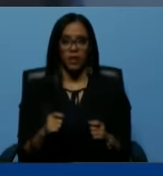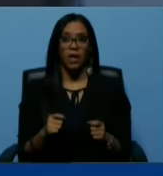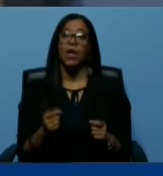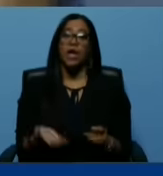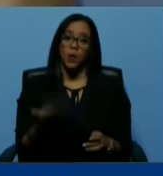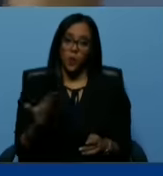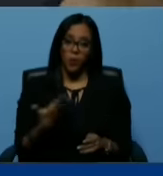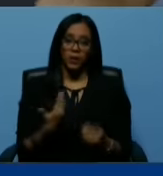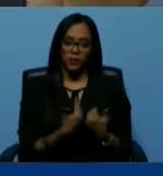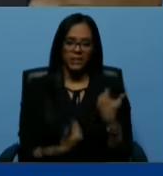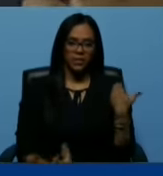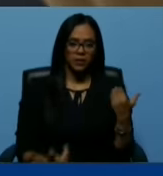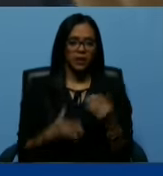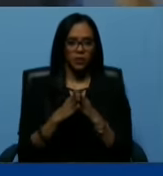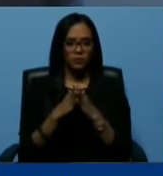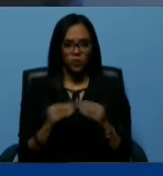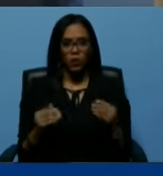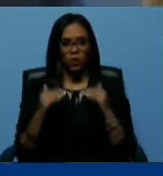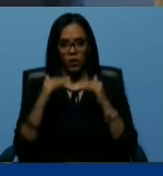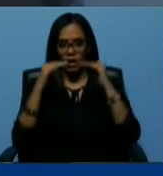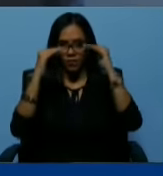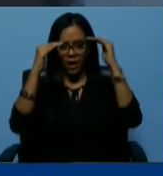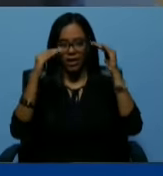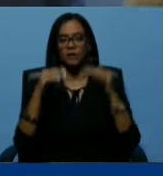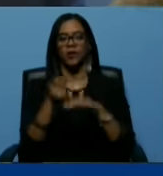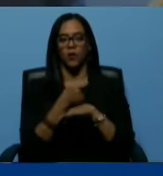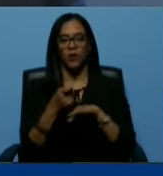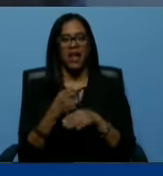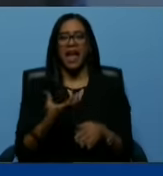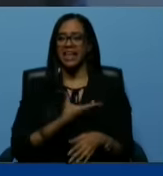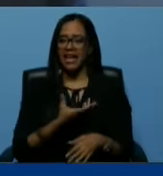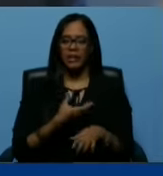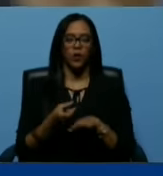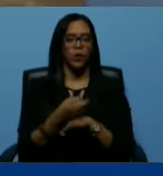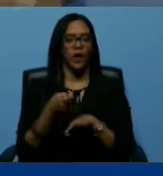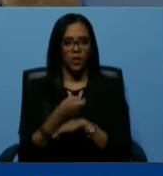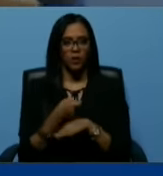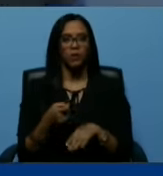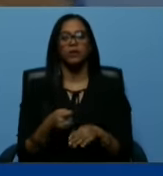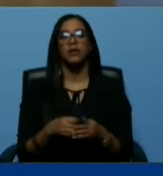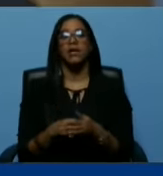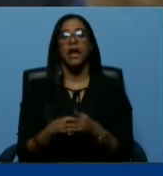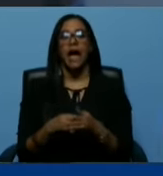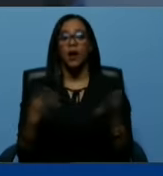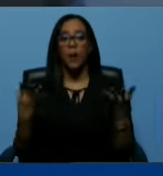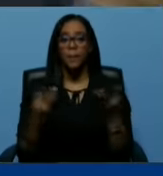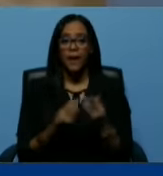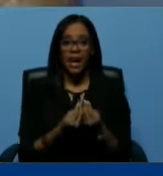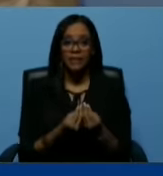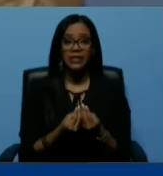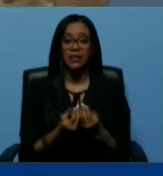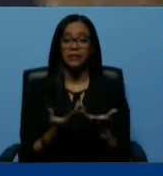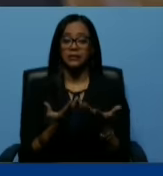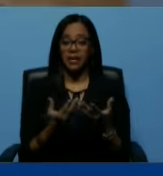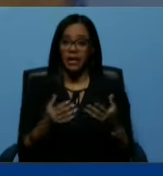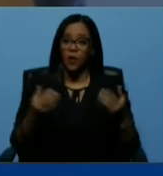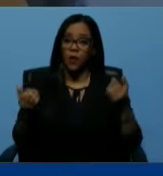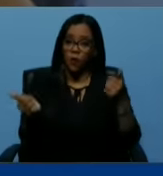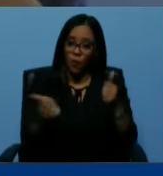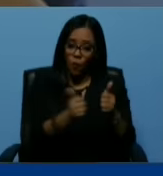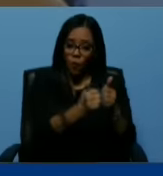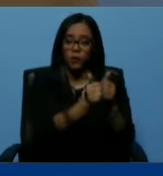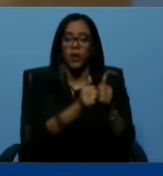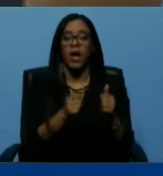importante, presidente, bueno, que todos los niveles de gobierno, alcaldes, gobernadores, gobierno nacional, acompañen, se subordinen al